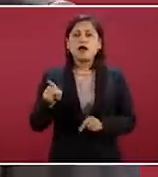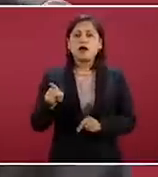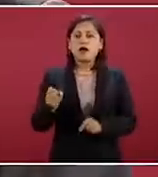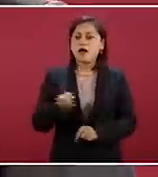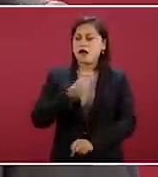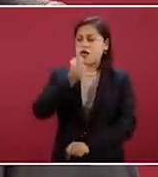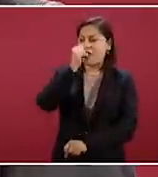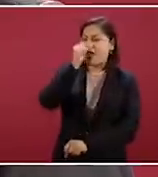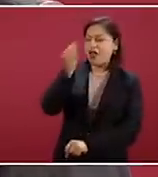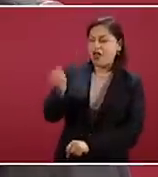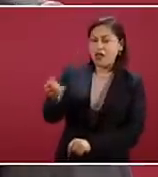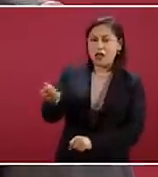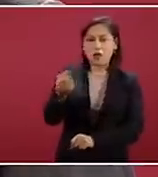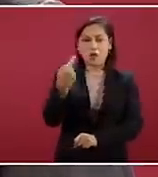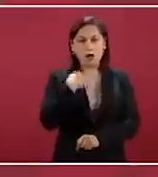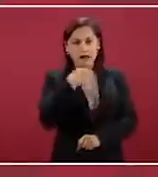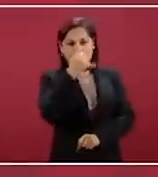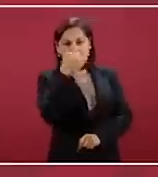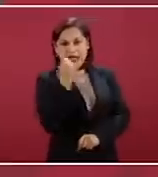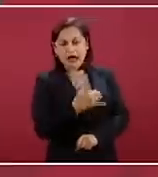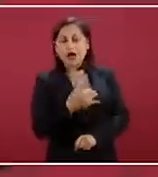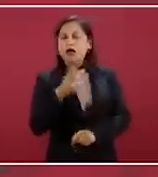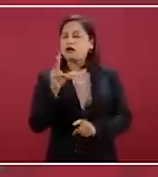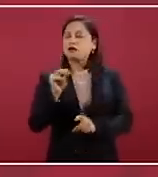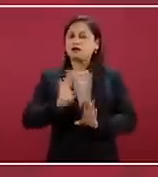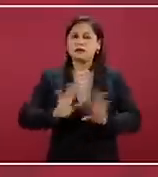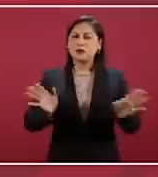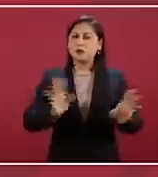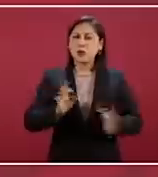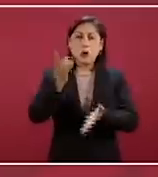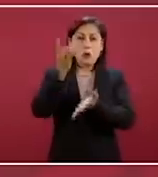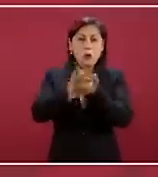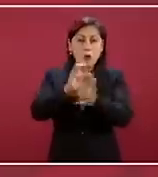Nada más eso, respeto.